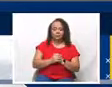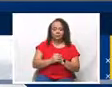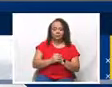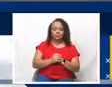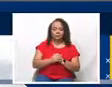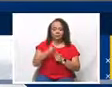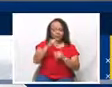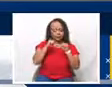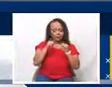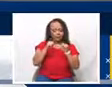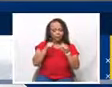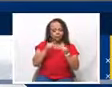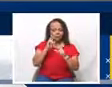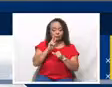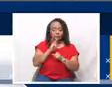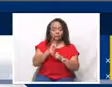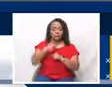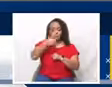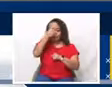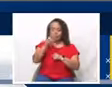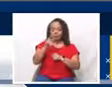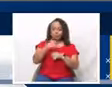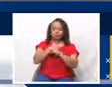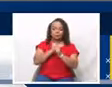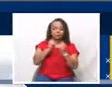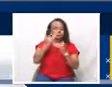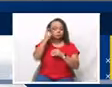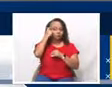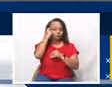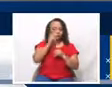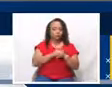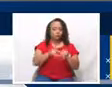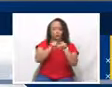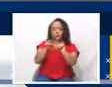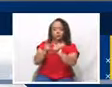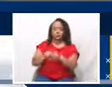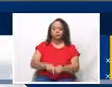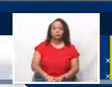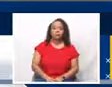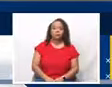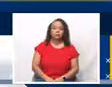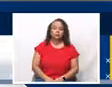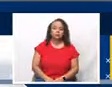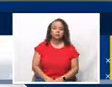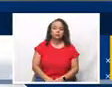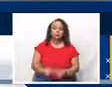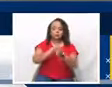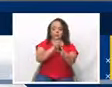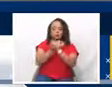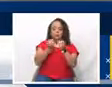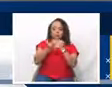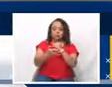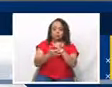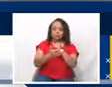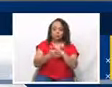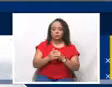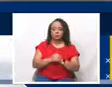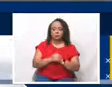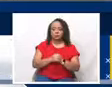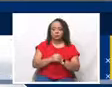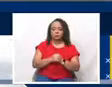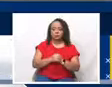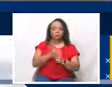y siguió. La verdad es que yo creo que no le hizo mucha cabeza, tampoco fue que le cambió mucho técnicamente,